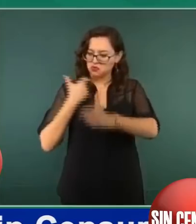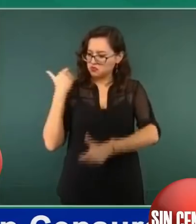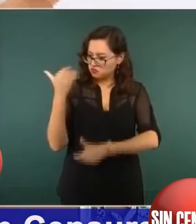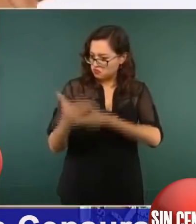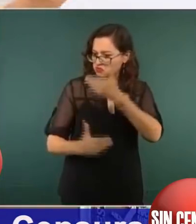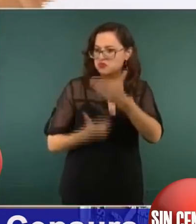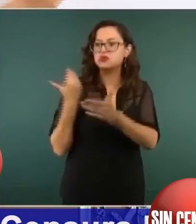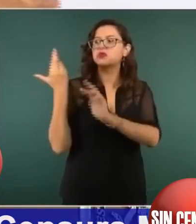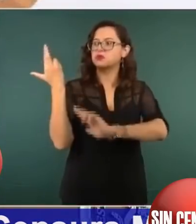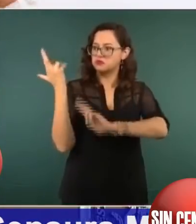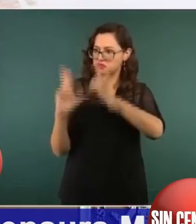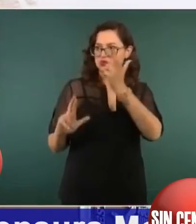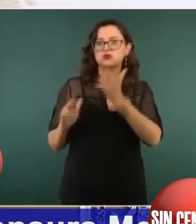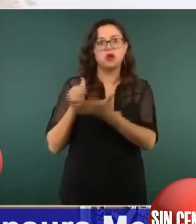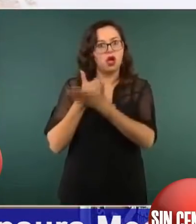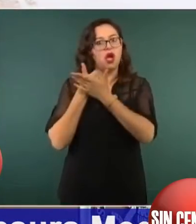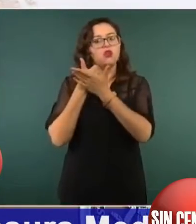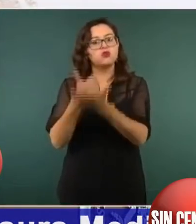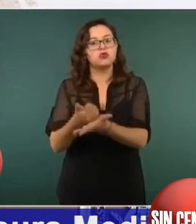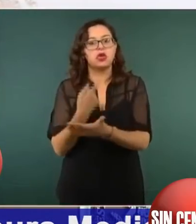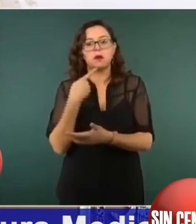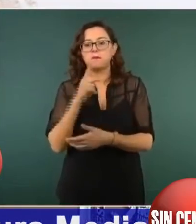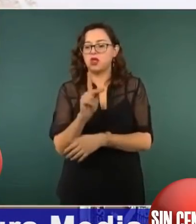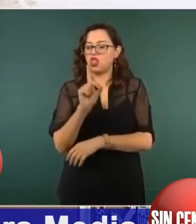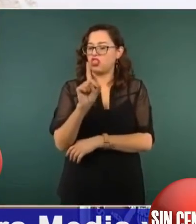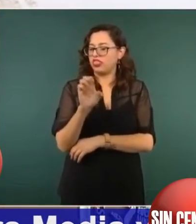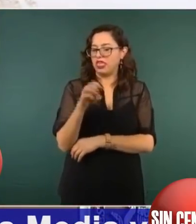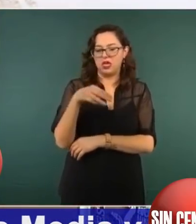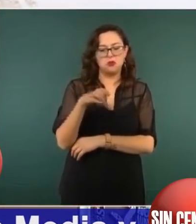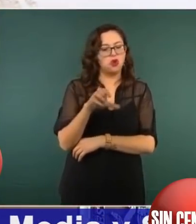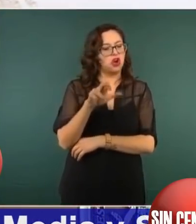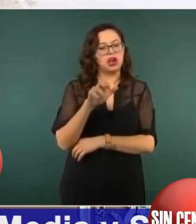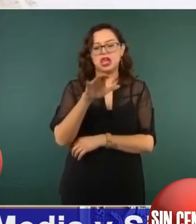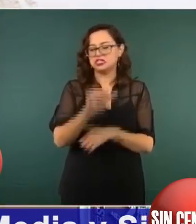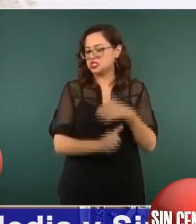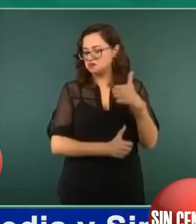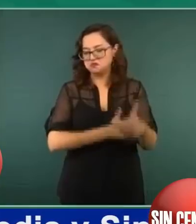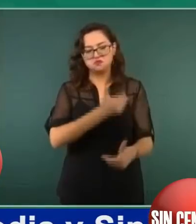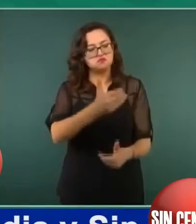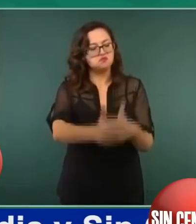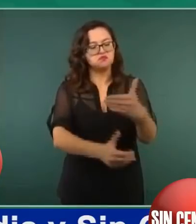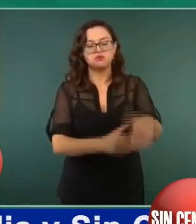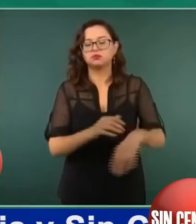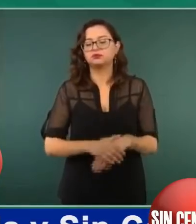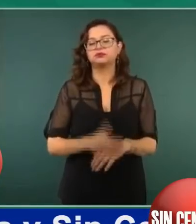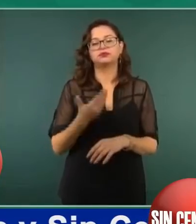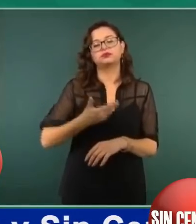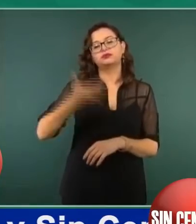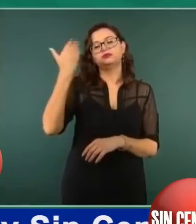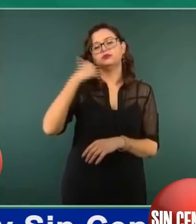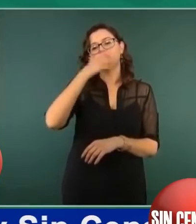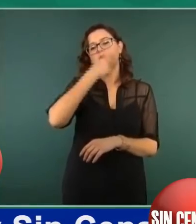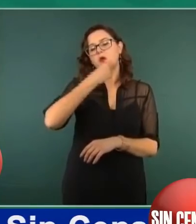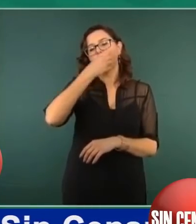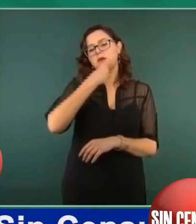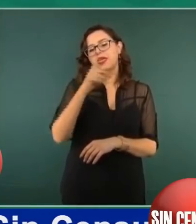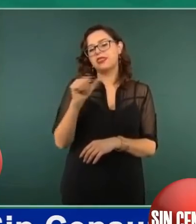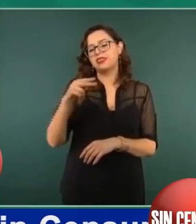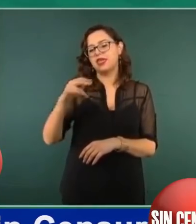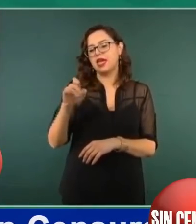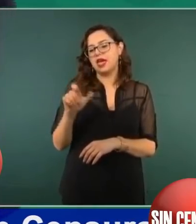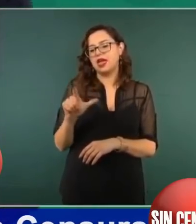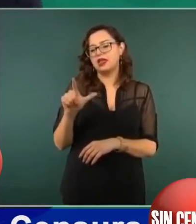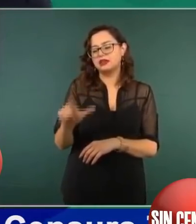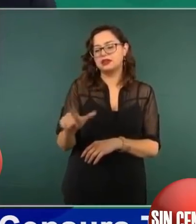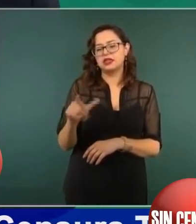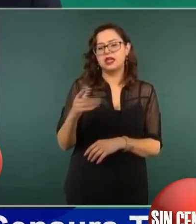se pudo avanzar en la democracia. Decía don Daniel Cosío Villegas que se fue don Porfirio,